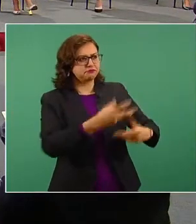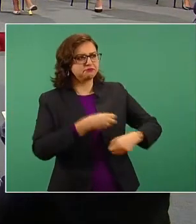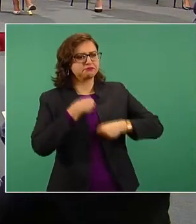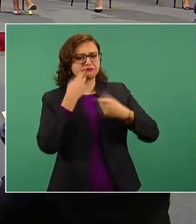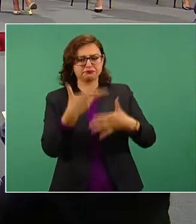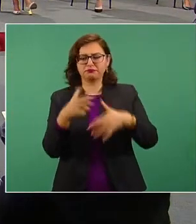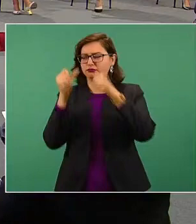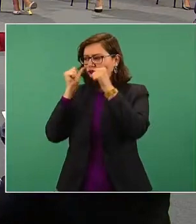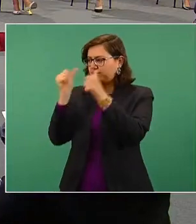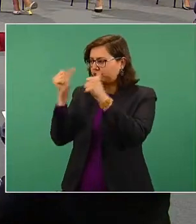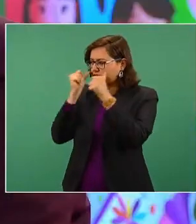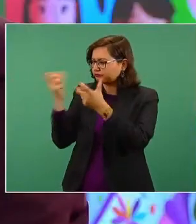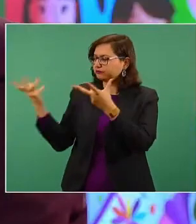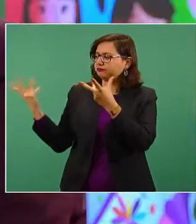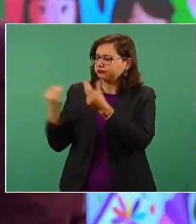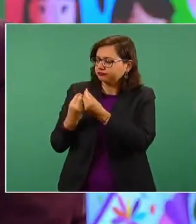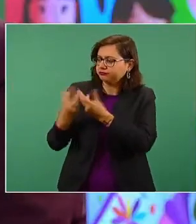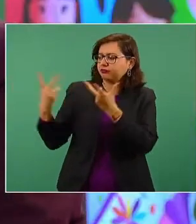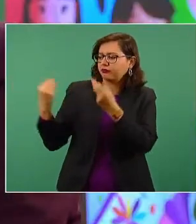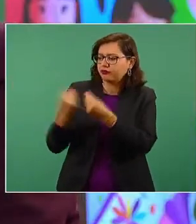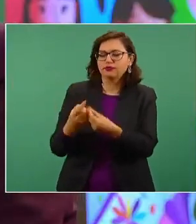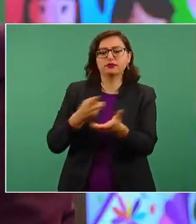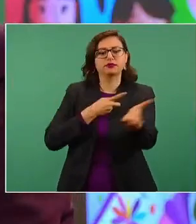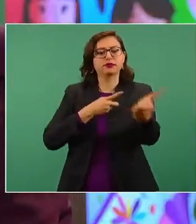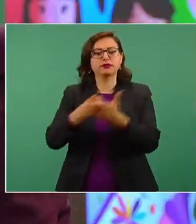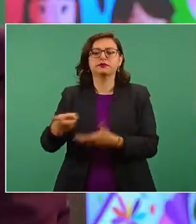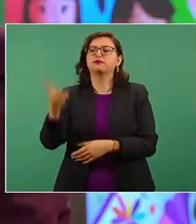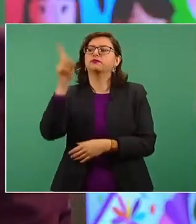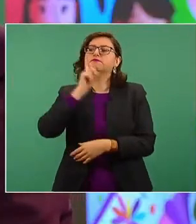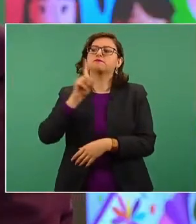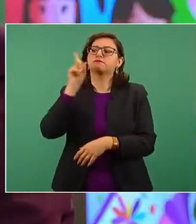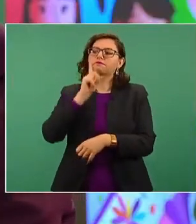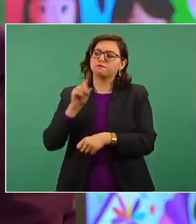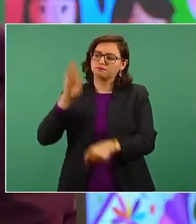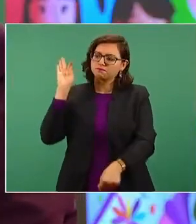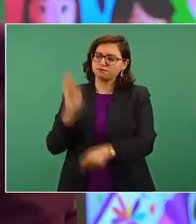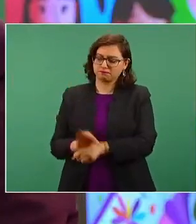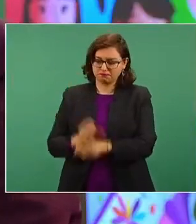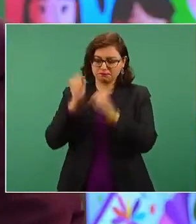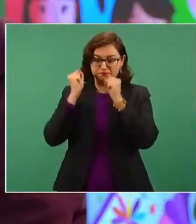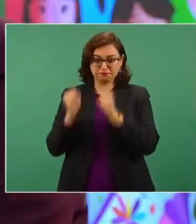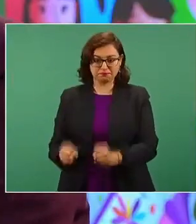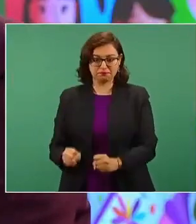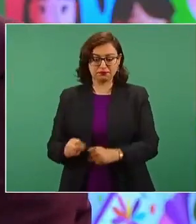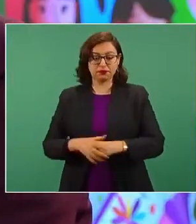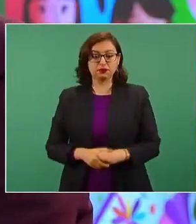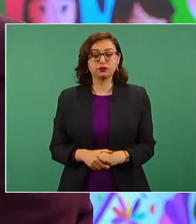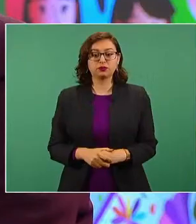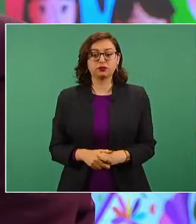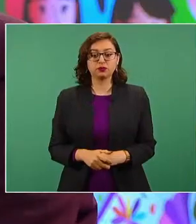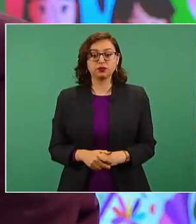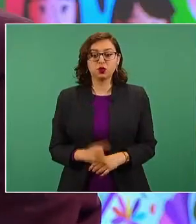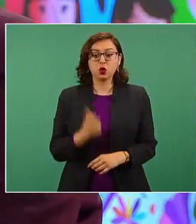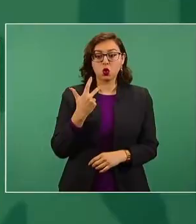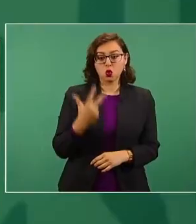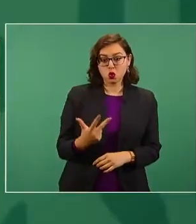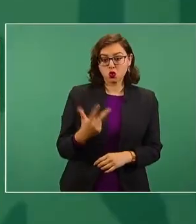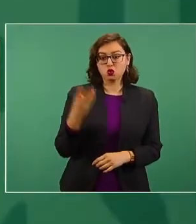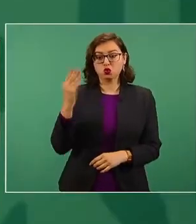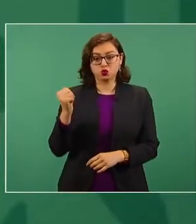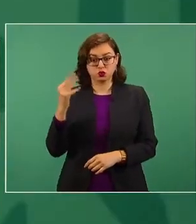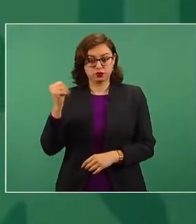con todas para que los derechos de las mujeres sean una garantía. Este 8 y 9 de marzo,